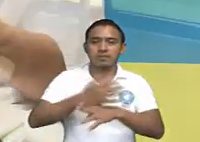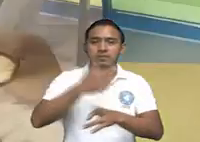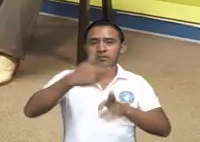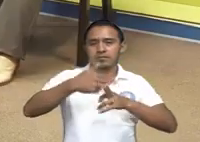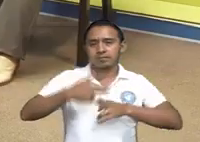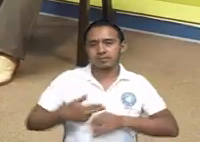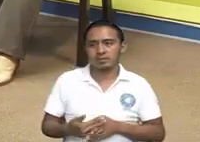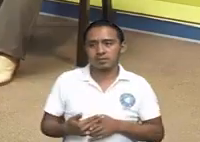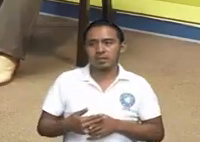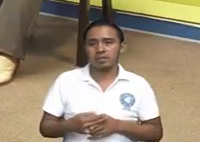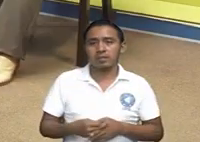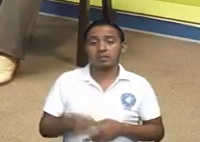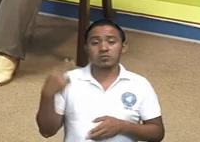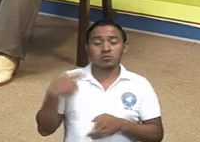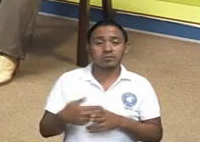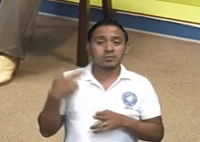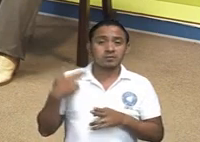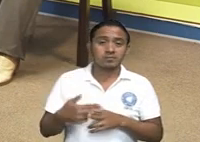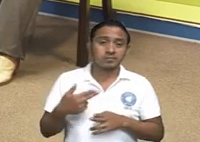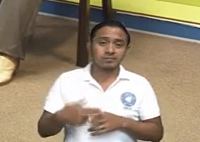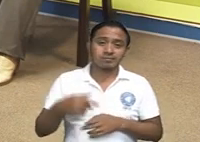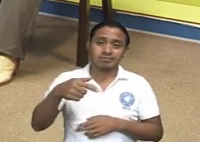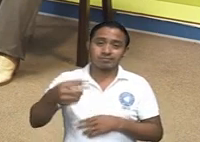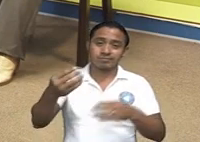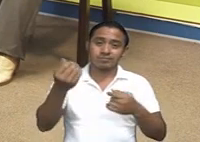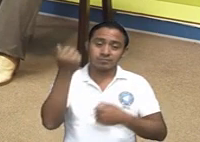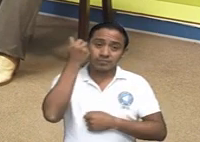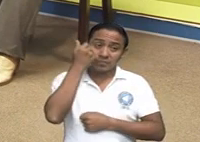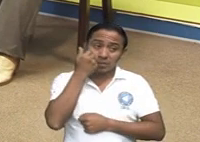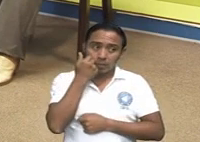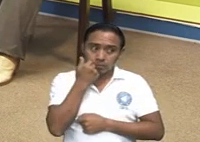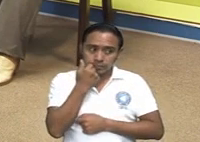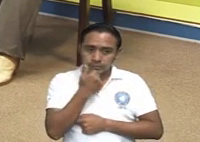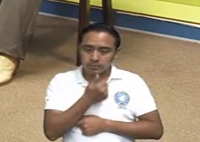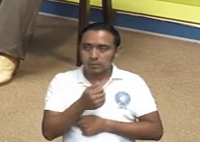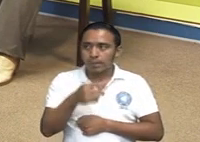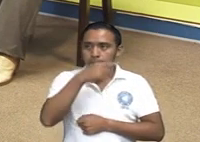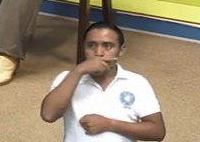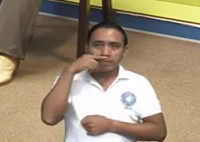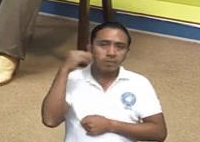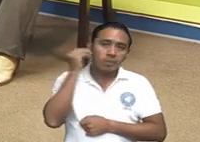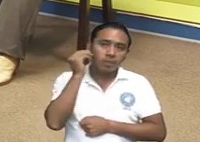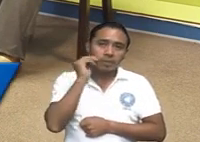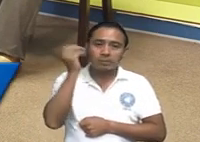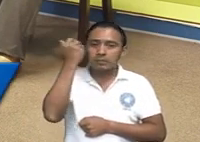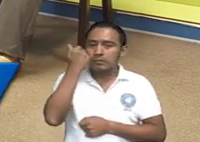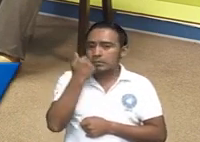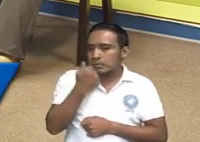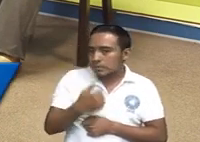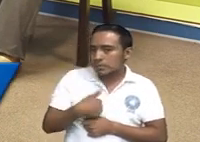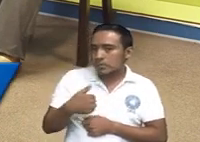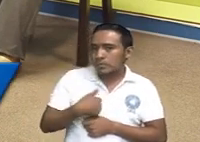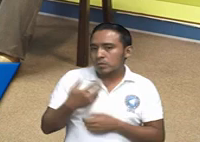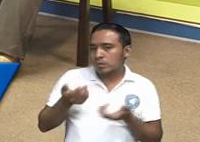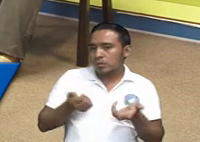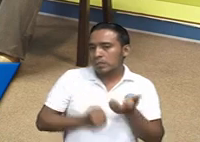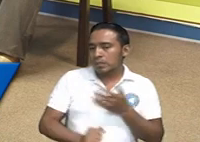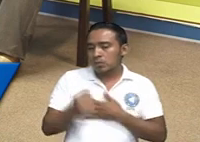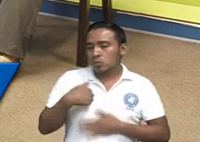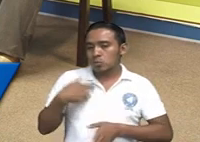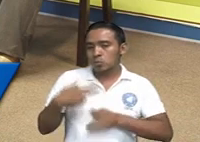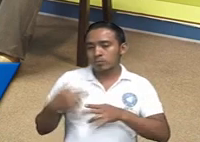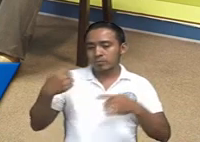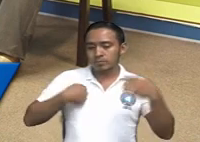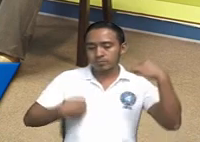nombre y ese es el nombre. Y es el nombre que nos da pena decirle a los padres, nos da pena decirle a los hijos cómo se llaman las